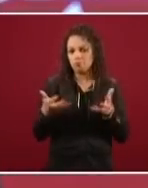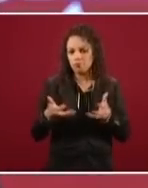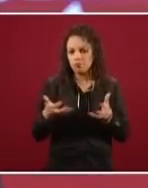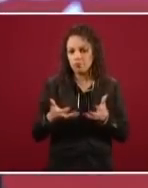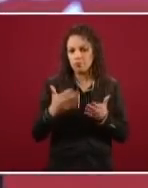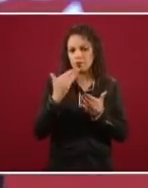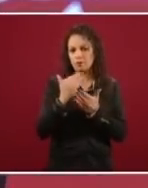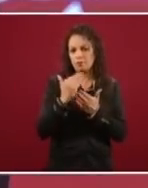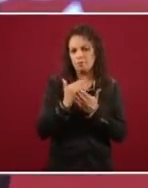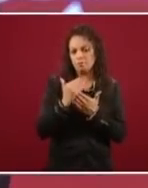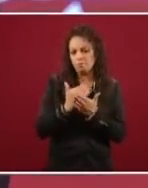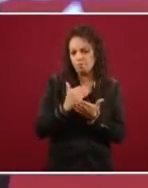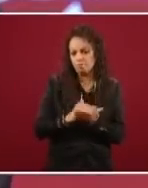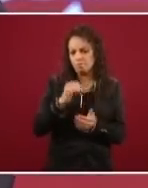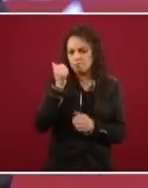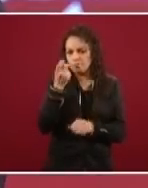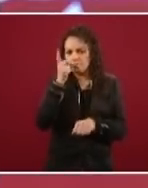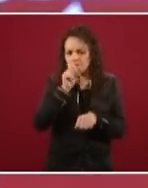administrativa